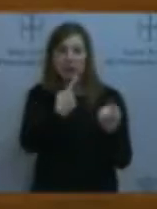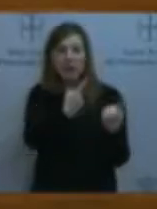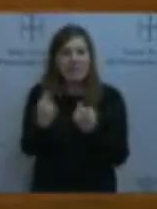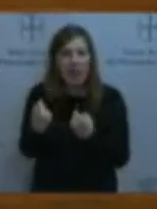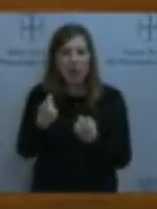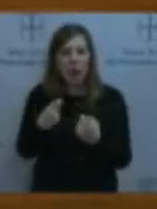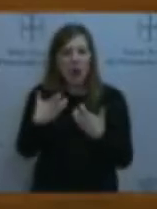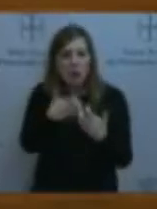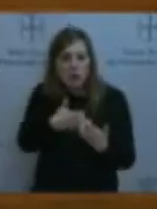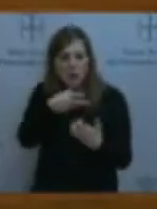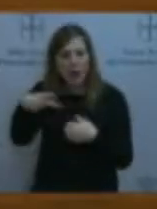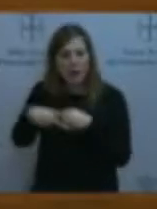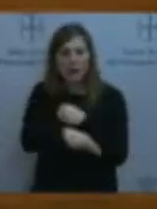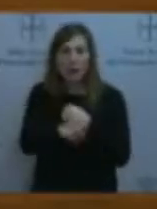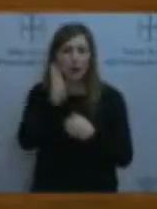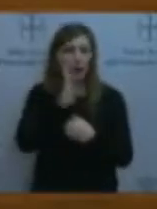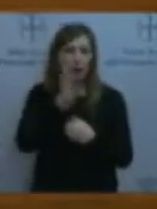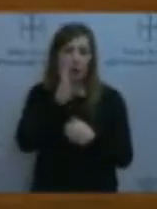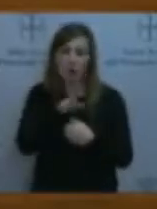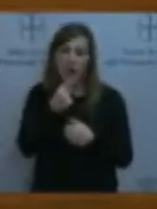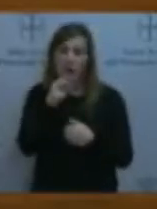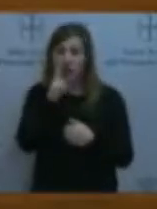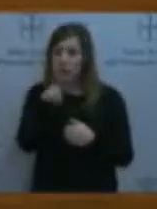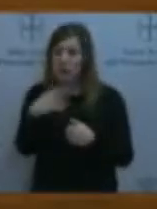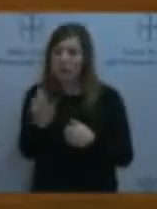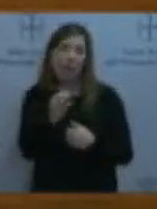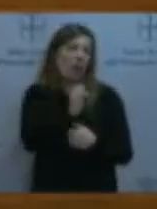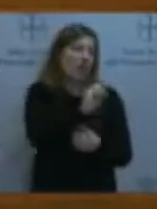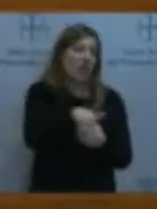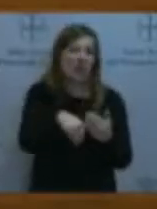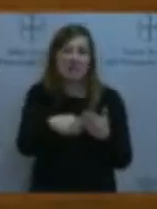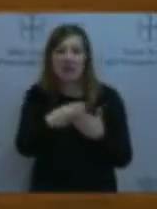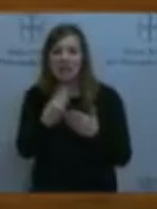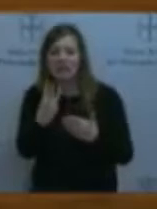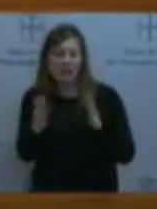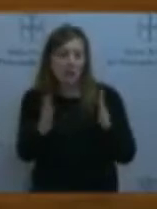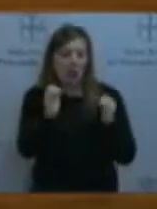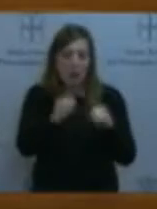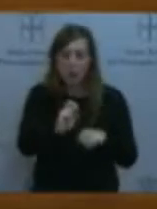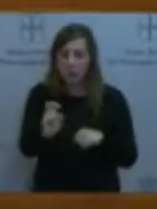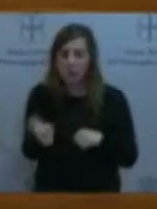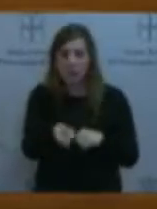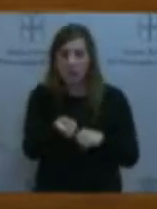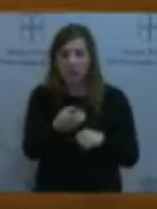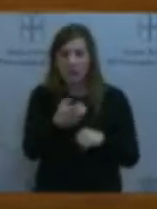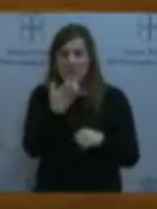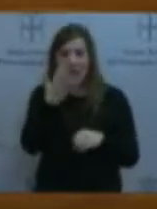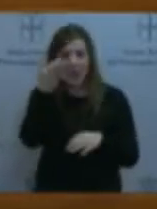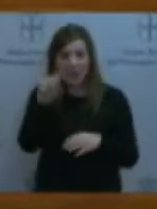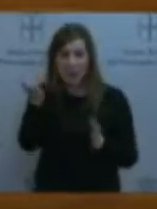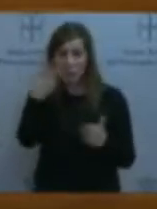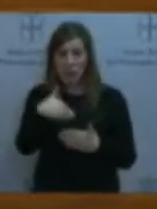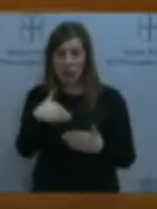es porque de nada sirve acordar la extensión del 0 a 3 en la medida que sea posible si no tenemos la garantía de que no se va